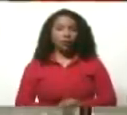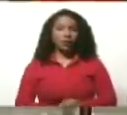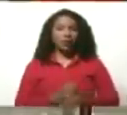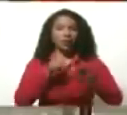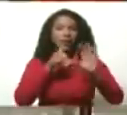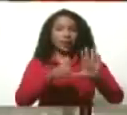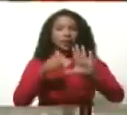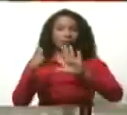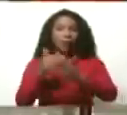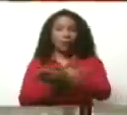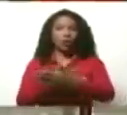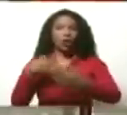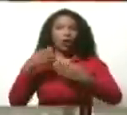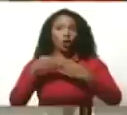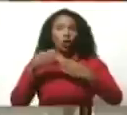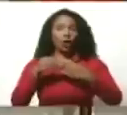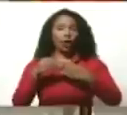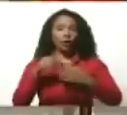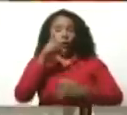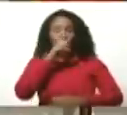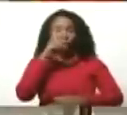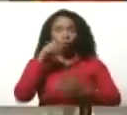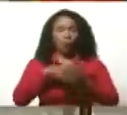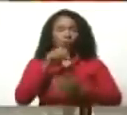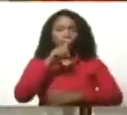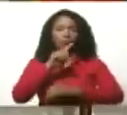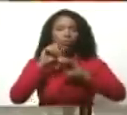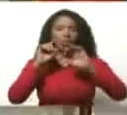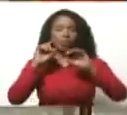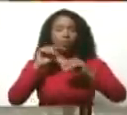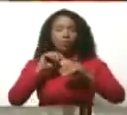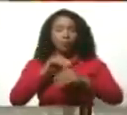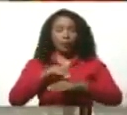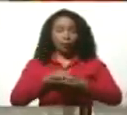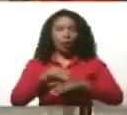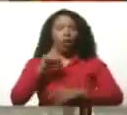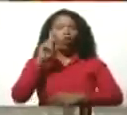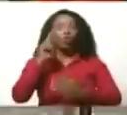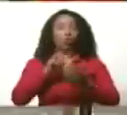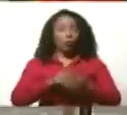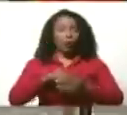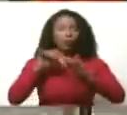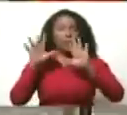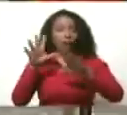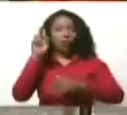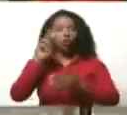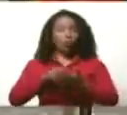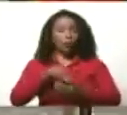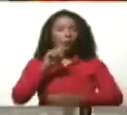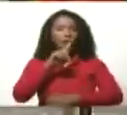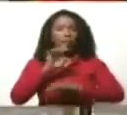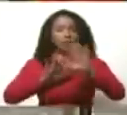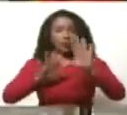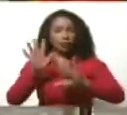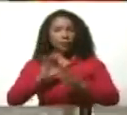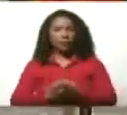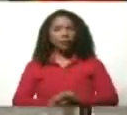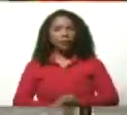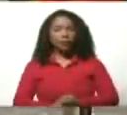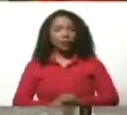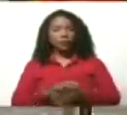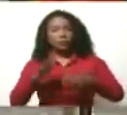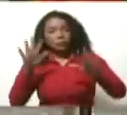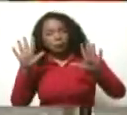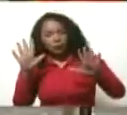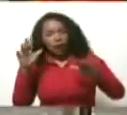566 millones de dólares entre los años 2010 y 2015. El caso por presuntas irregularidades